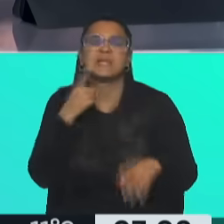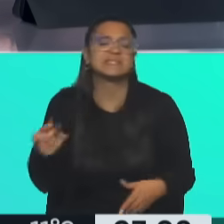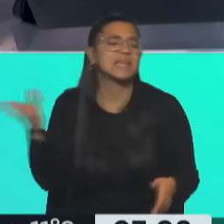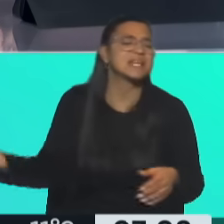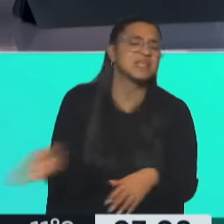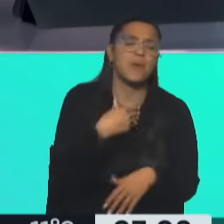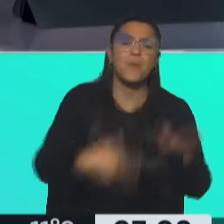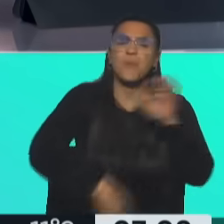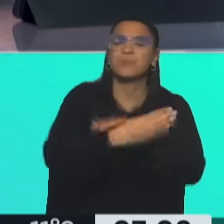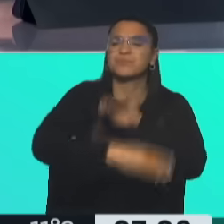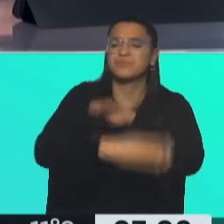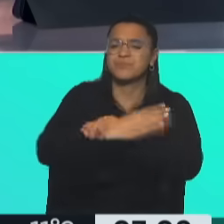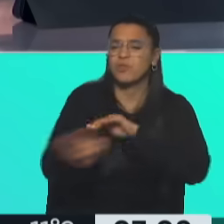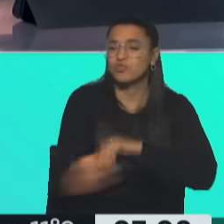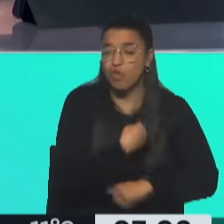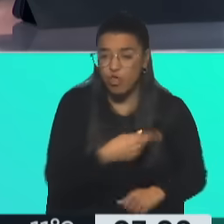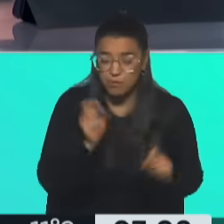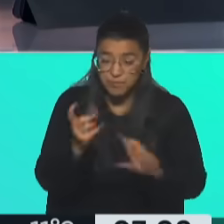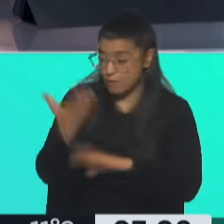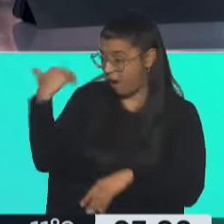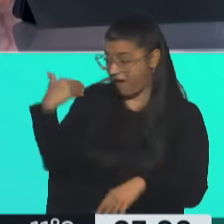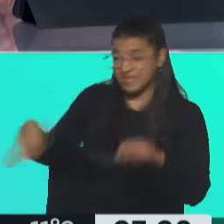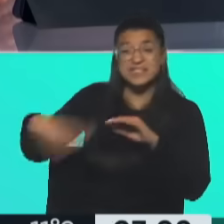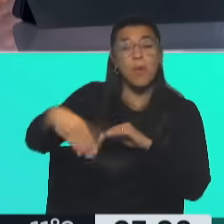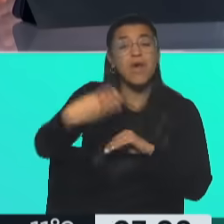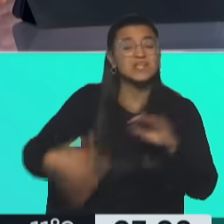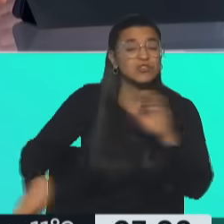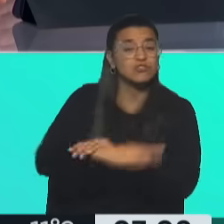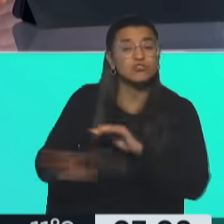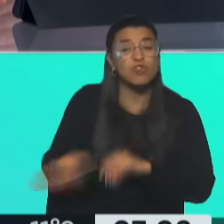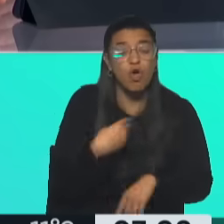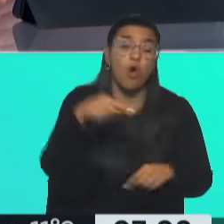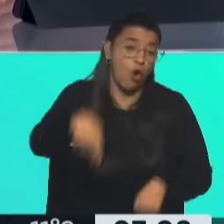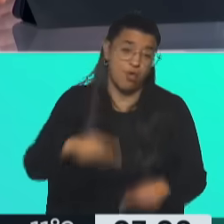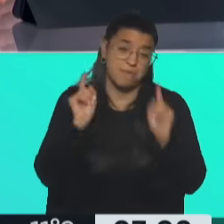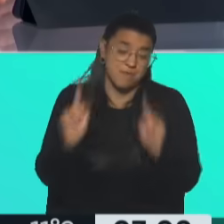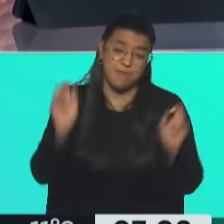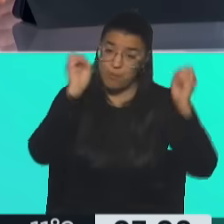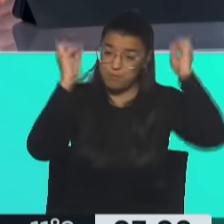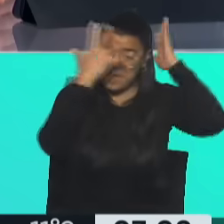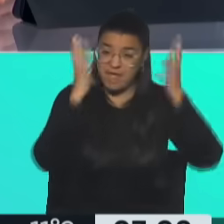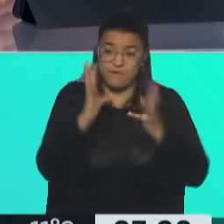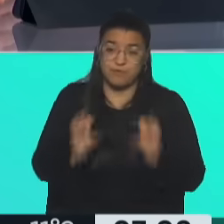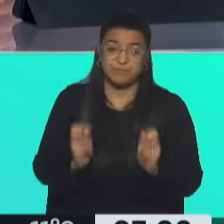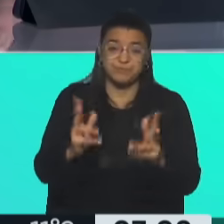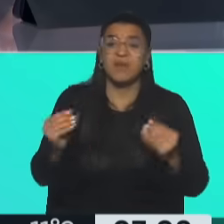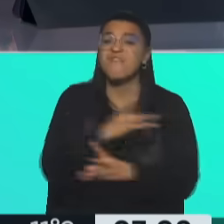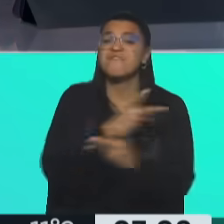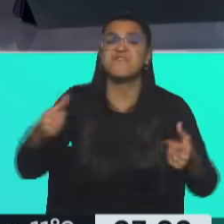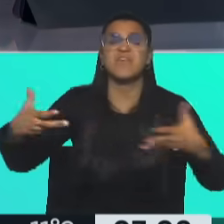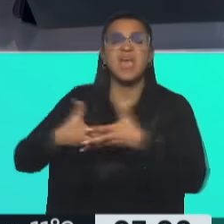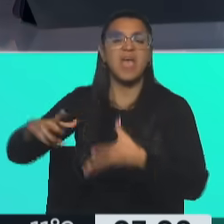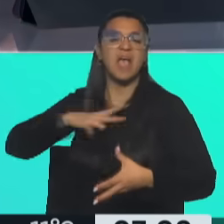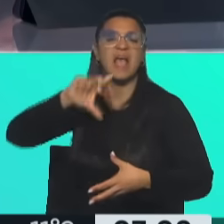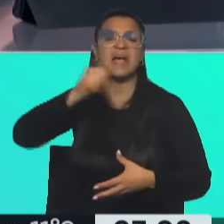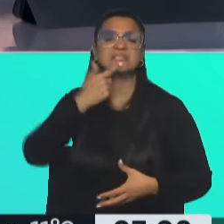Bueno lo que en algún momento fue el que se vayan todos es hoy la bandera que levanta Javier milei a propósito del fin de la casta y cuando habla